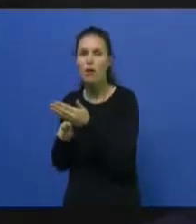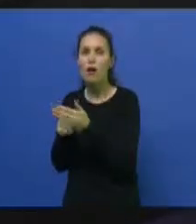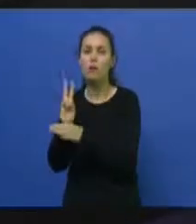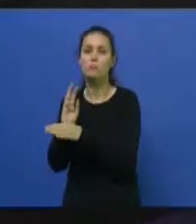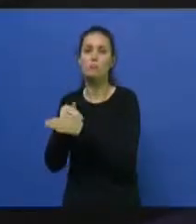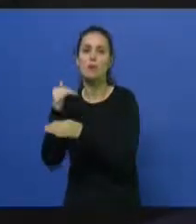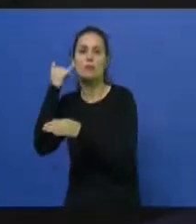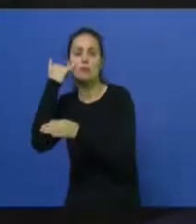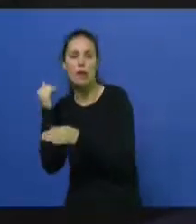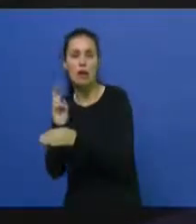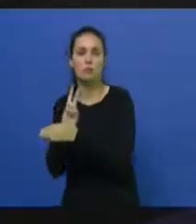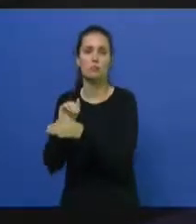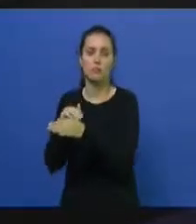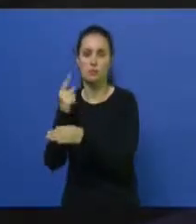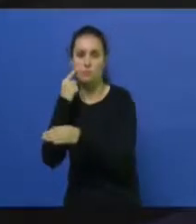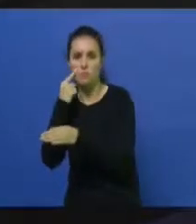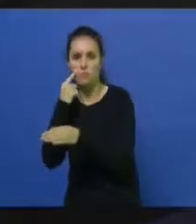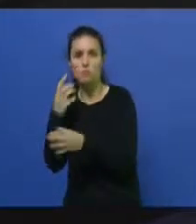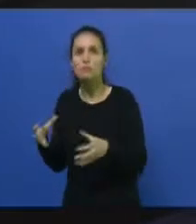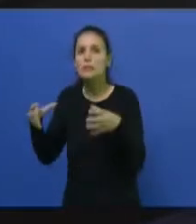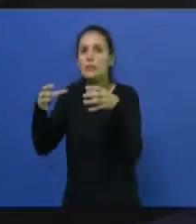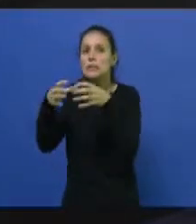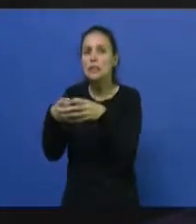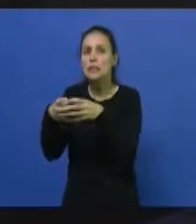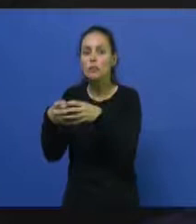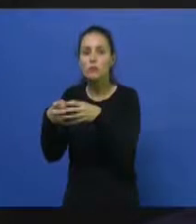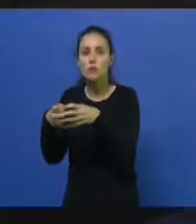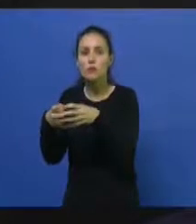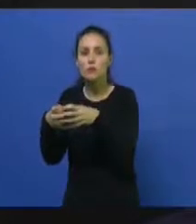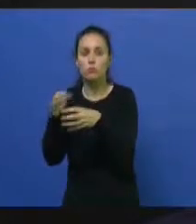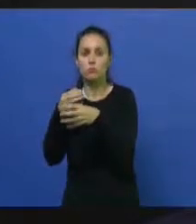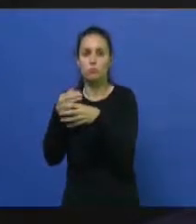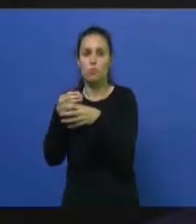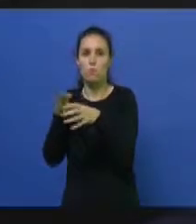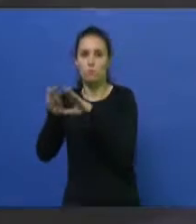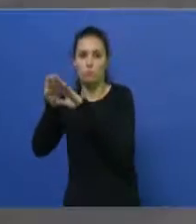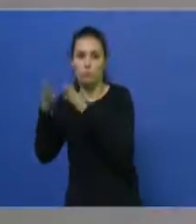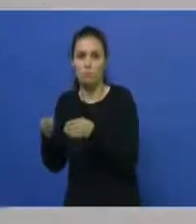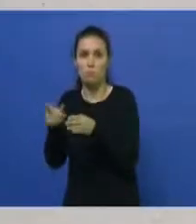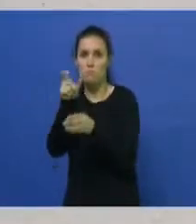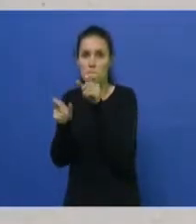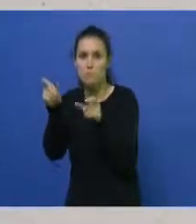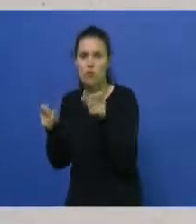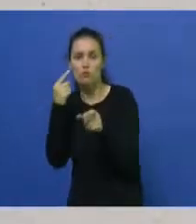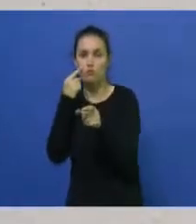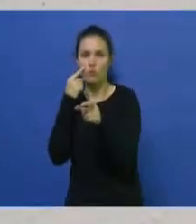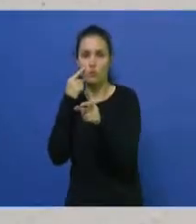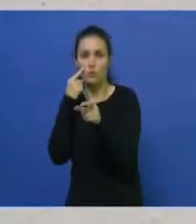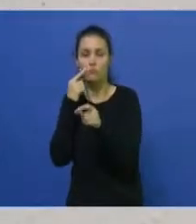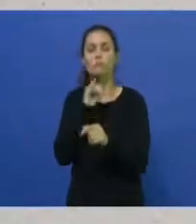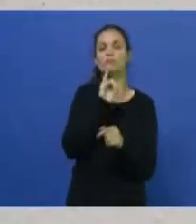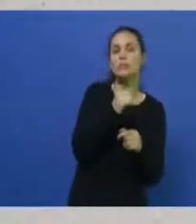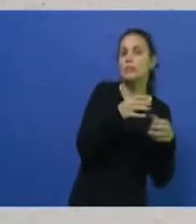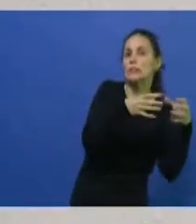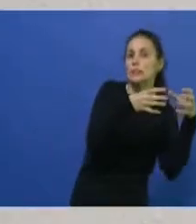colgaba, que es una reunión de último momento con la primera línea del gobierno local. ¿Por sí, qué? Ha habido una reunión de gabinete